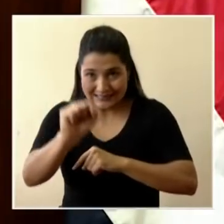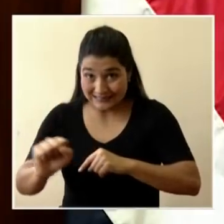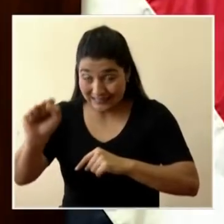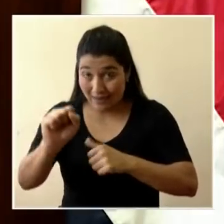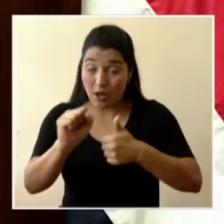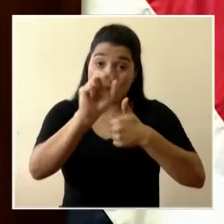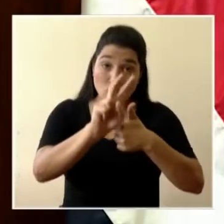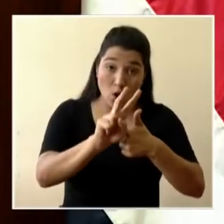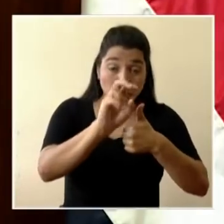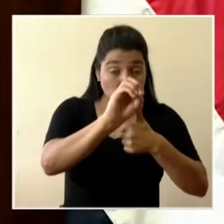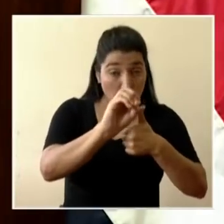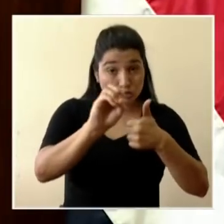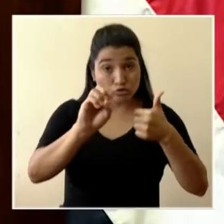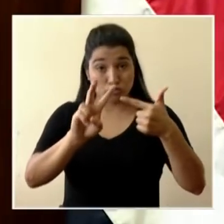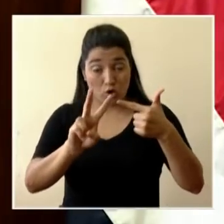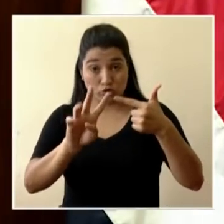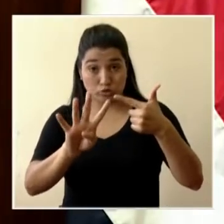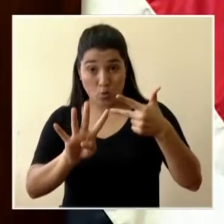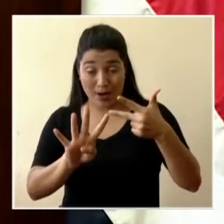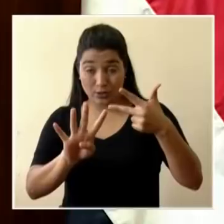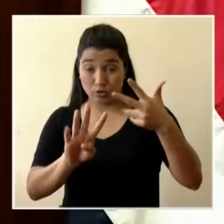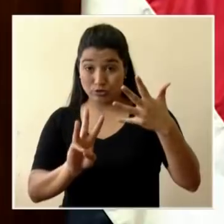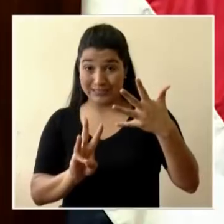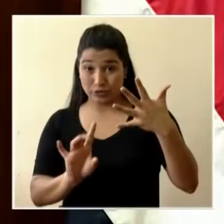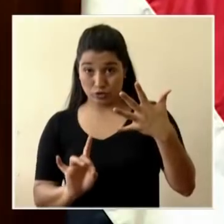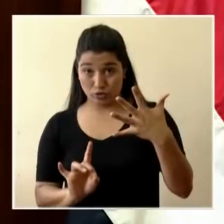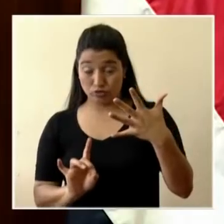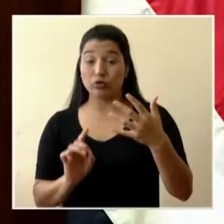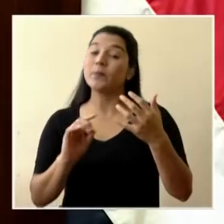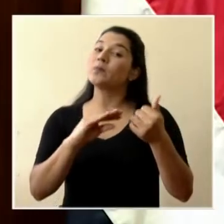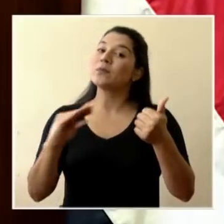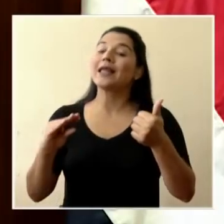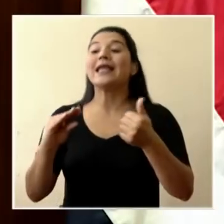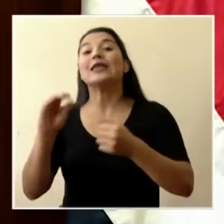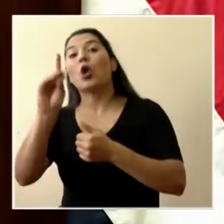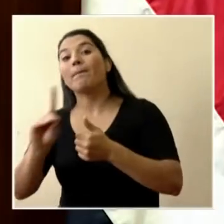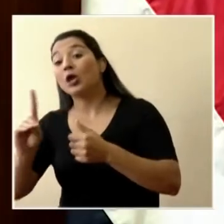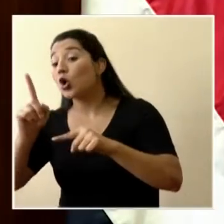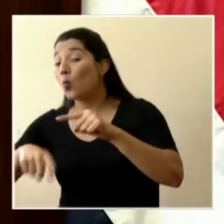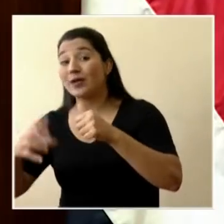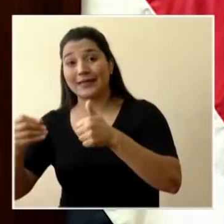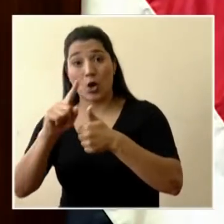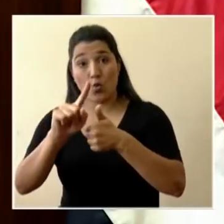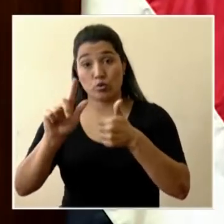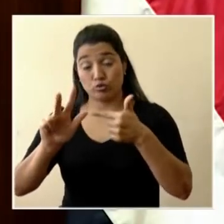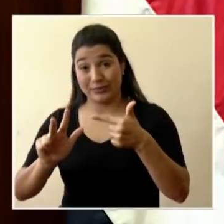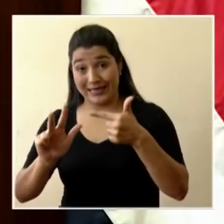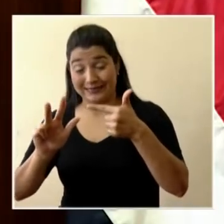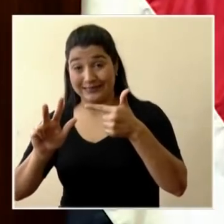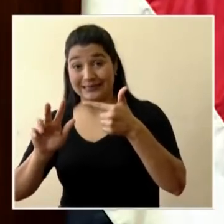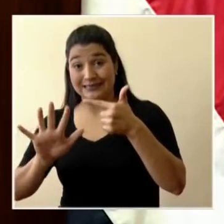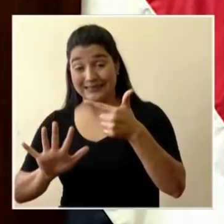los domingos no circulan las impares. Respecto a transporte público. Transporte público